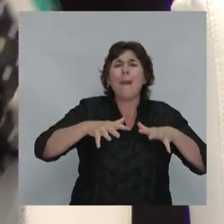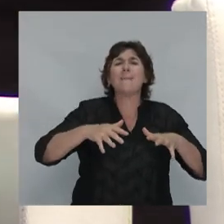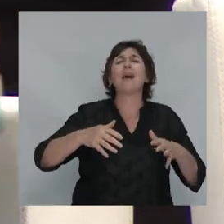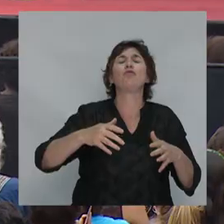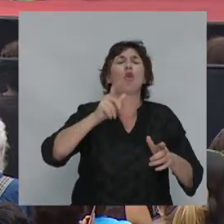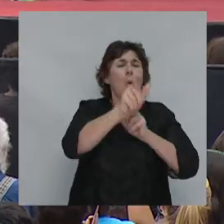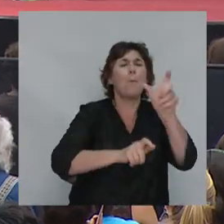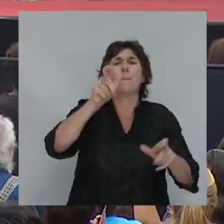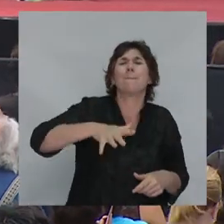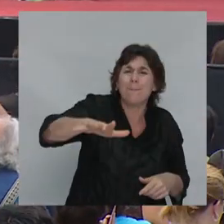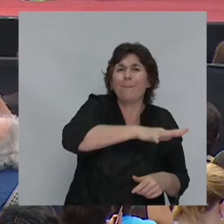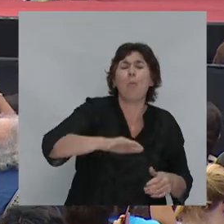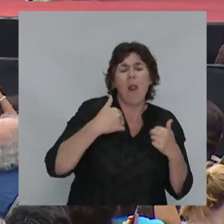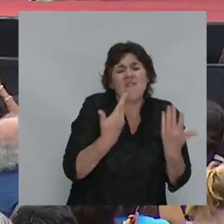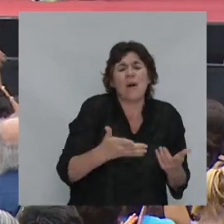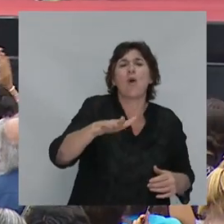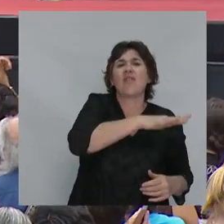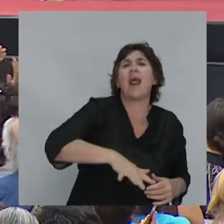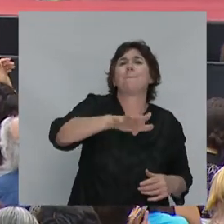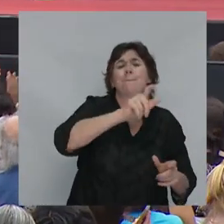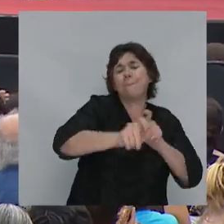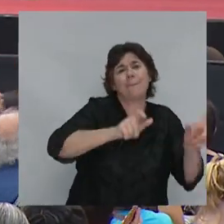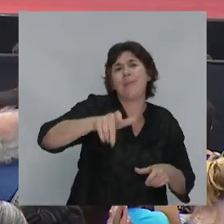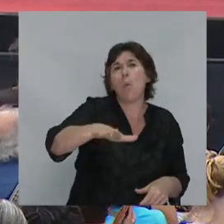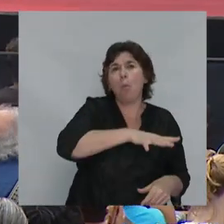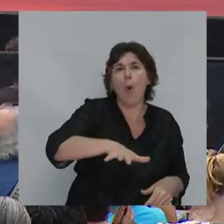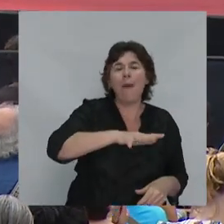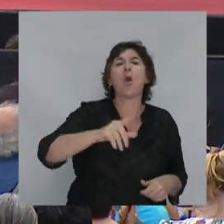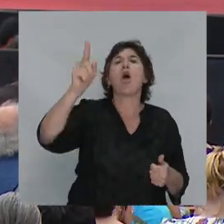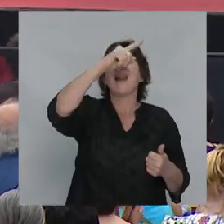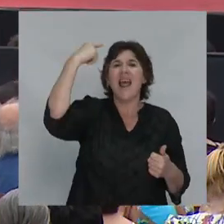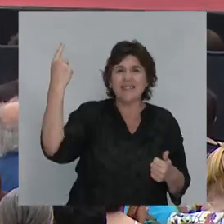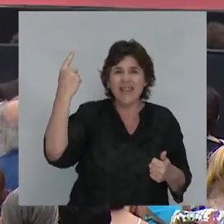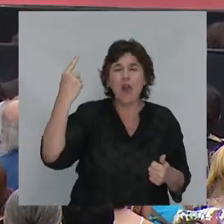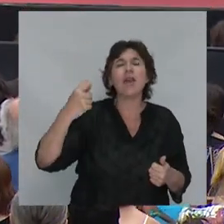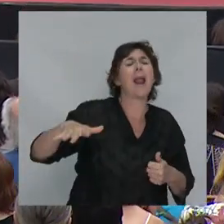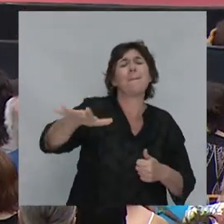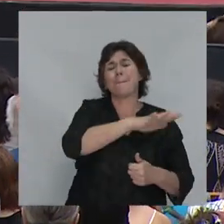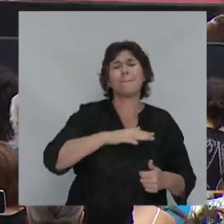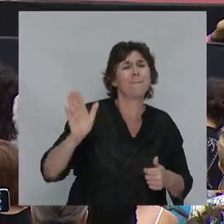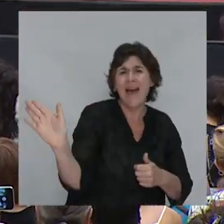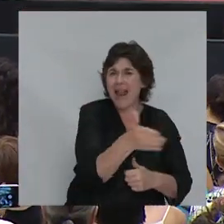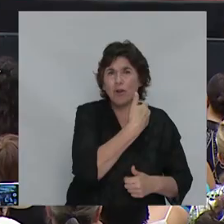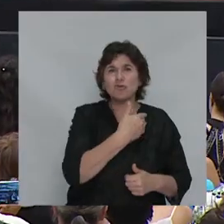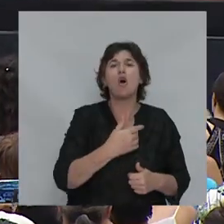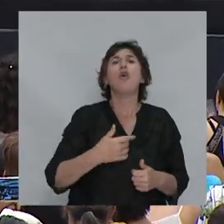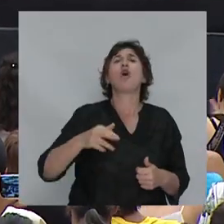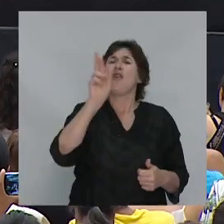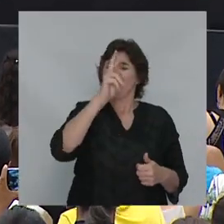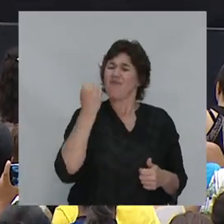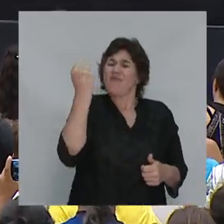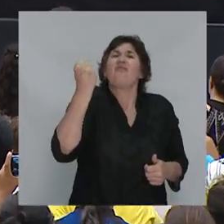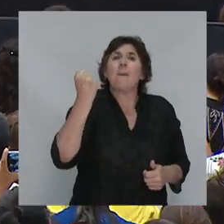el movimiento popular que debe ser nacional, popular, feminista